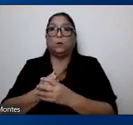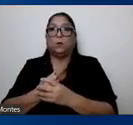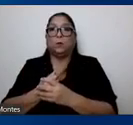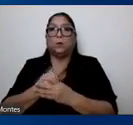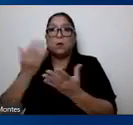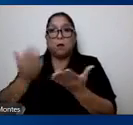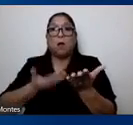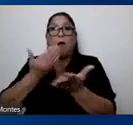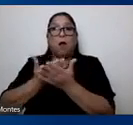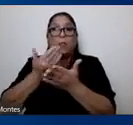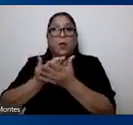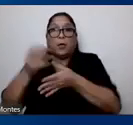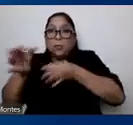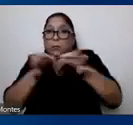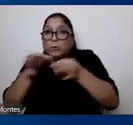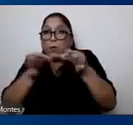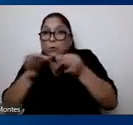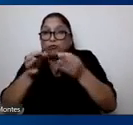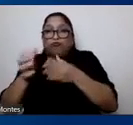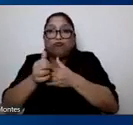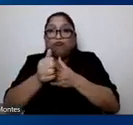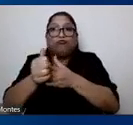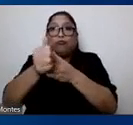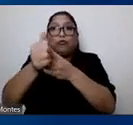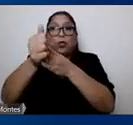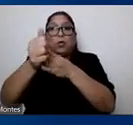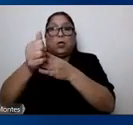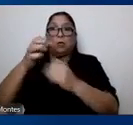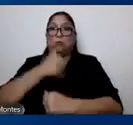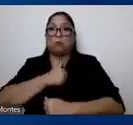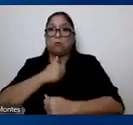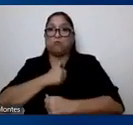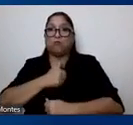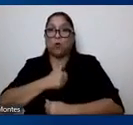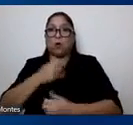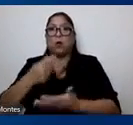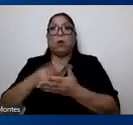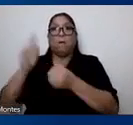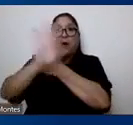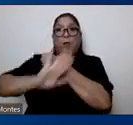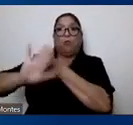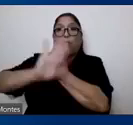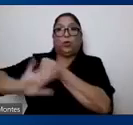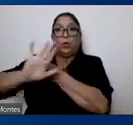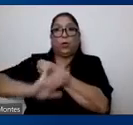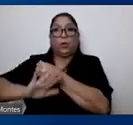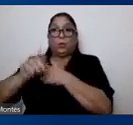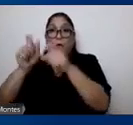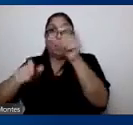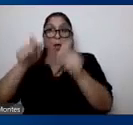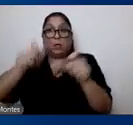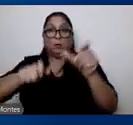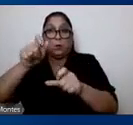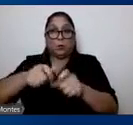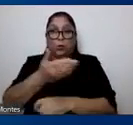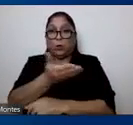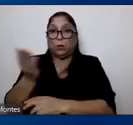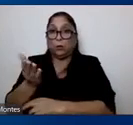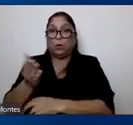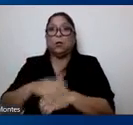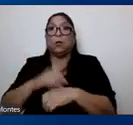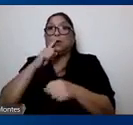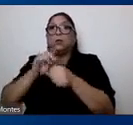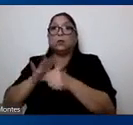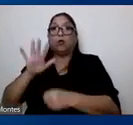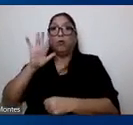darle instrucción armada, bélica, de autodefensa a la población civil comprometida en las